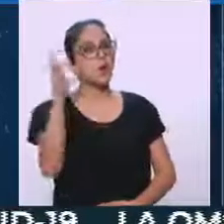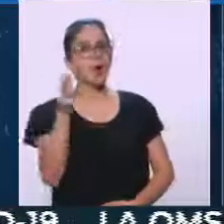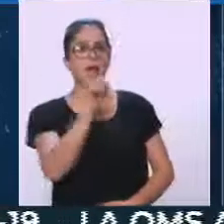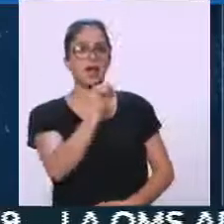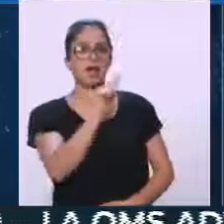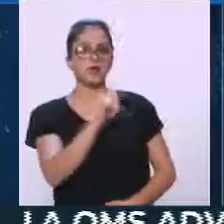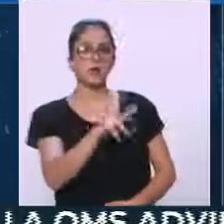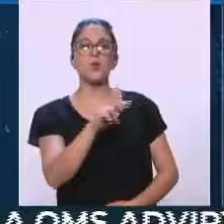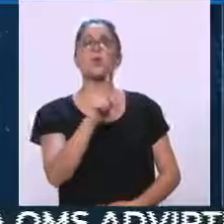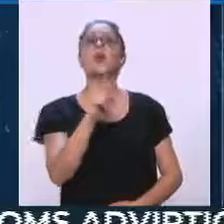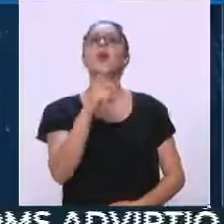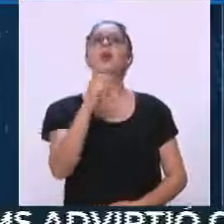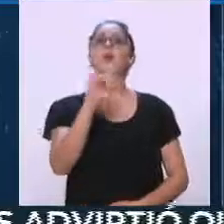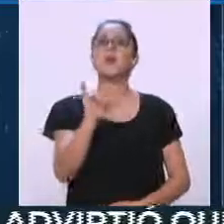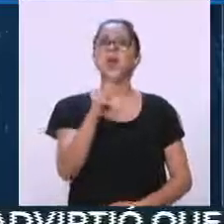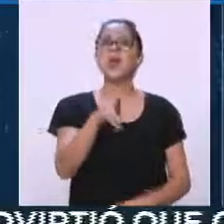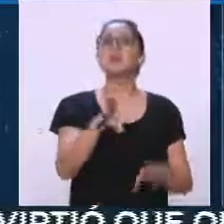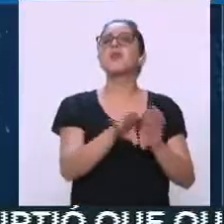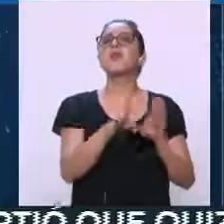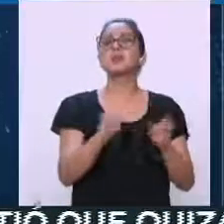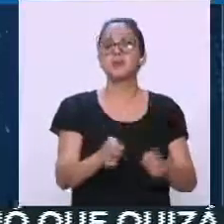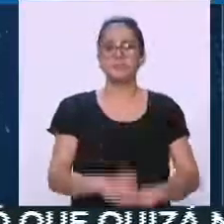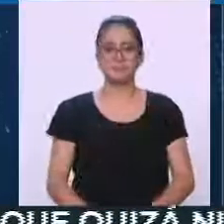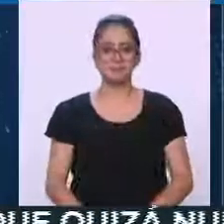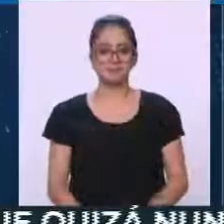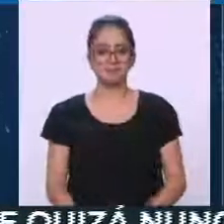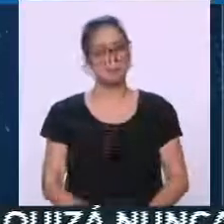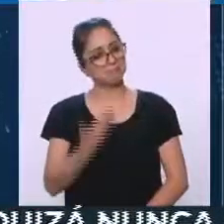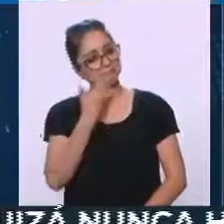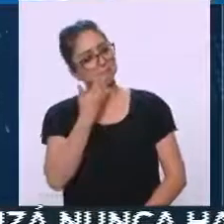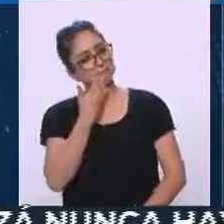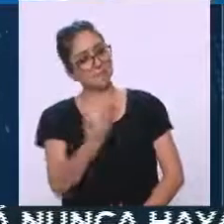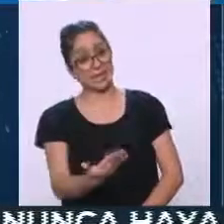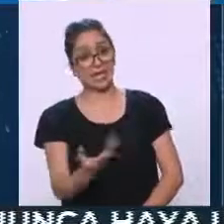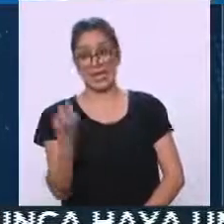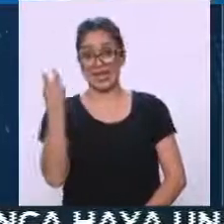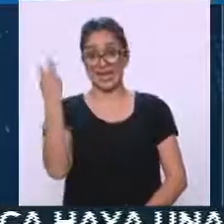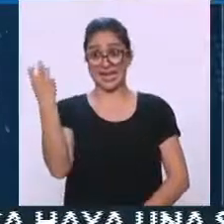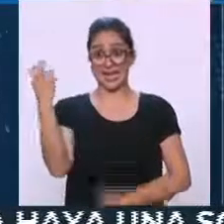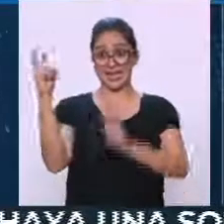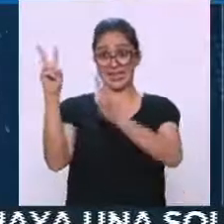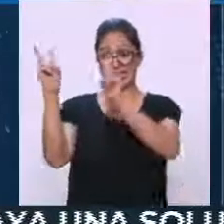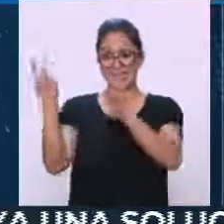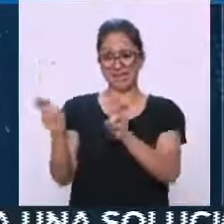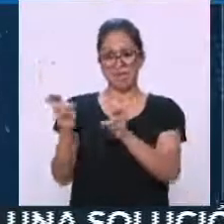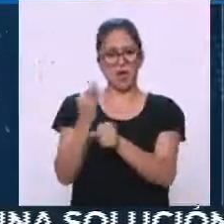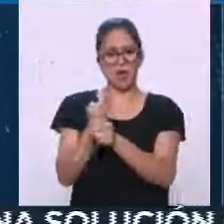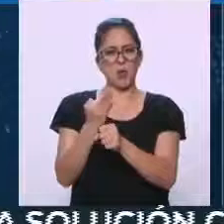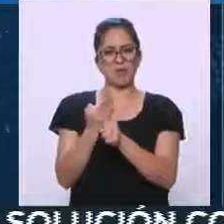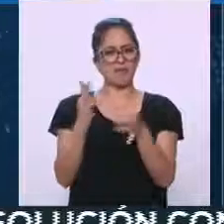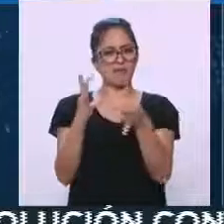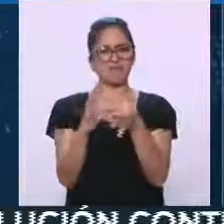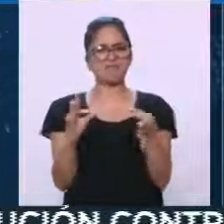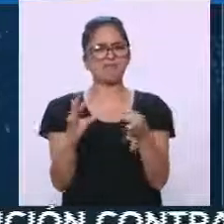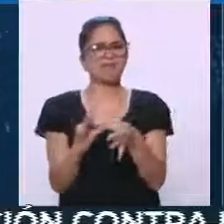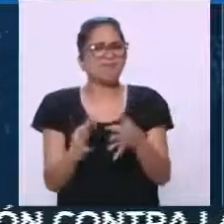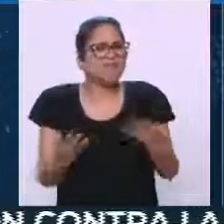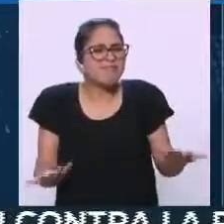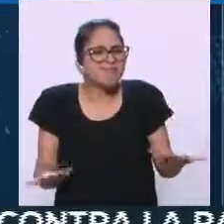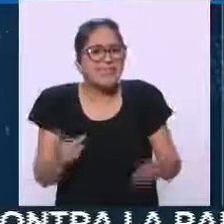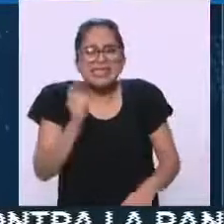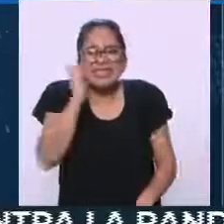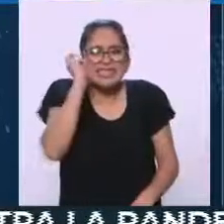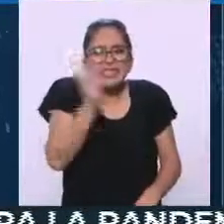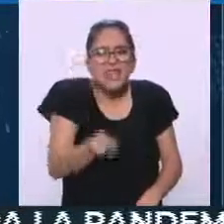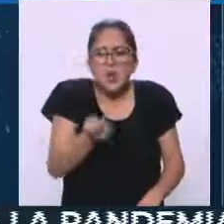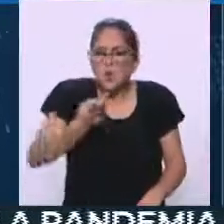Muy bien, muy bien. Oigan, bueno, pues ahí está el debate y entonces valdría la pena hablar de qué es esto a lo que nos referimos